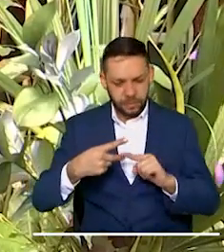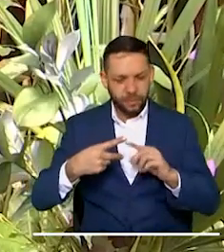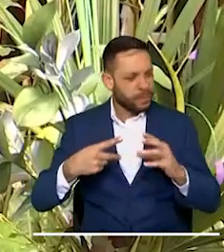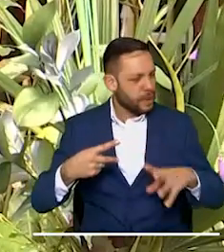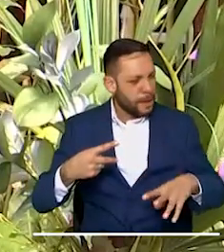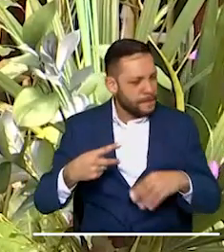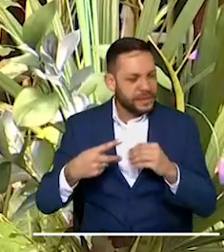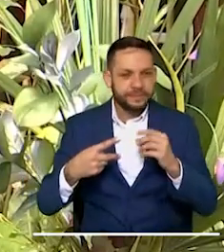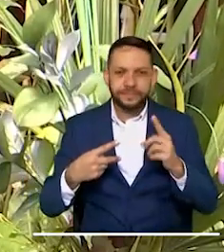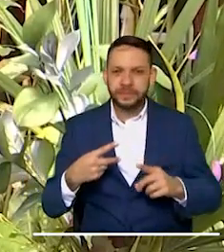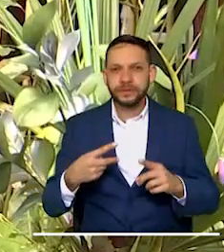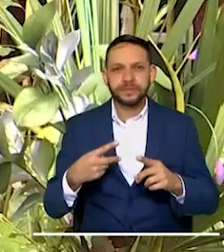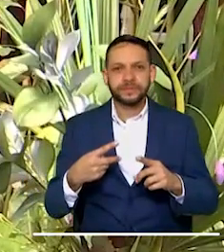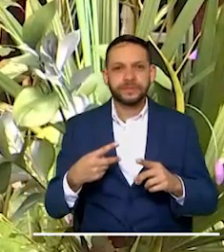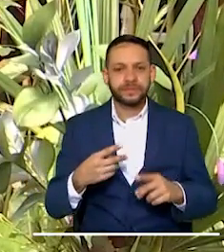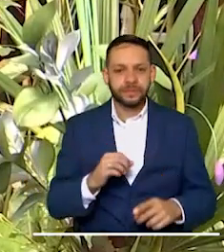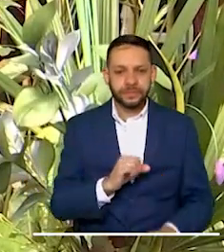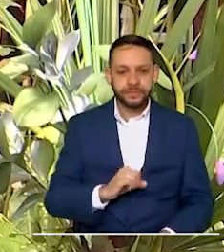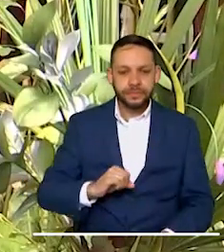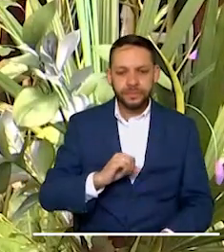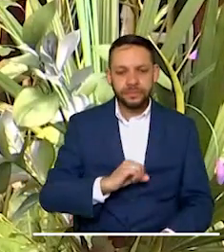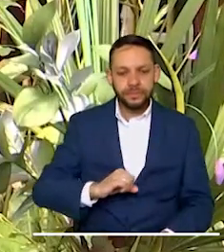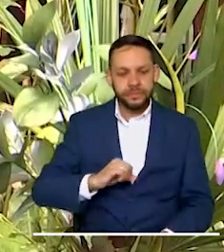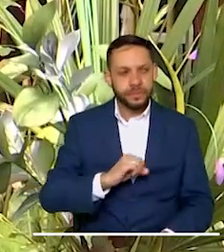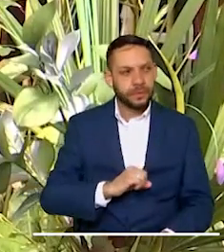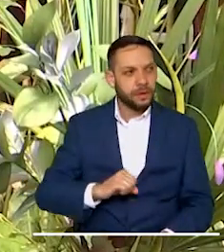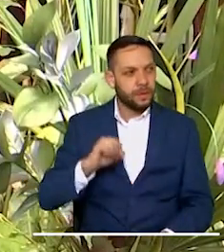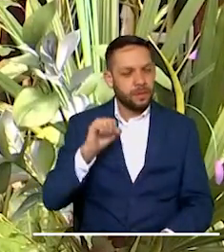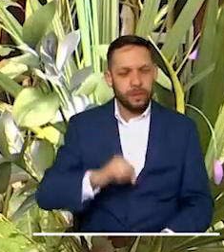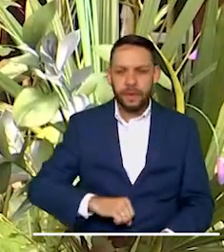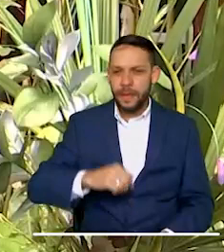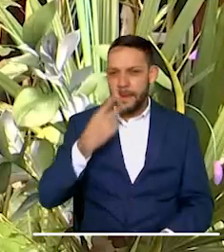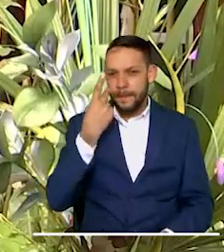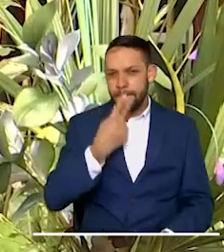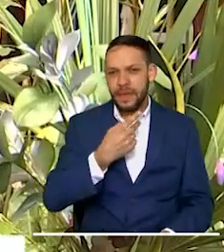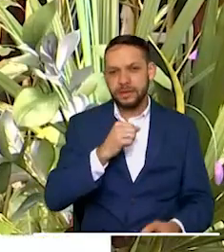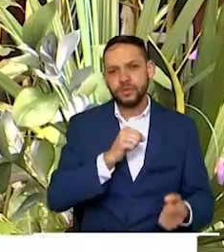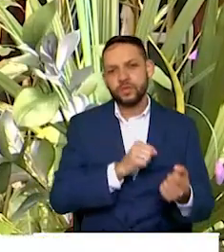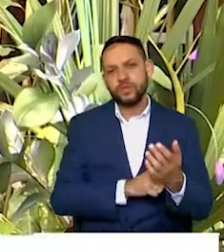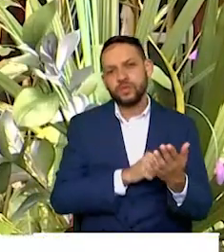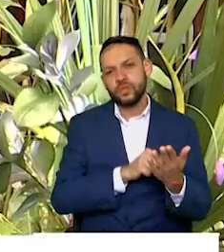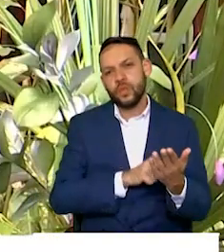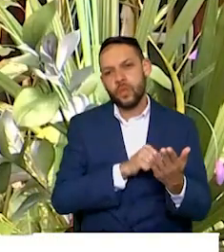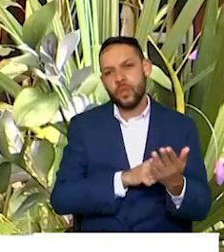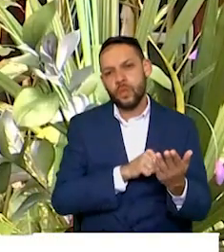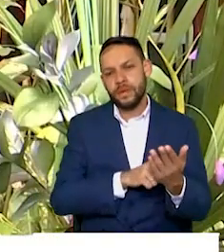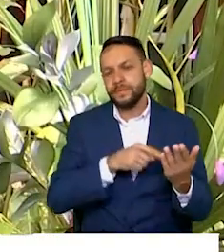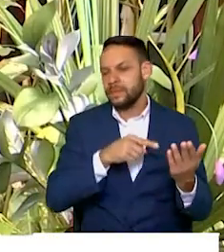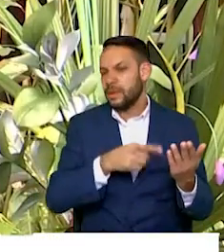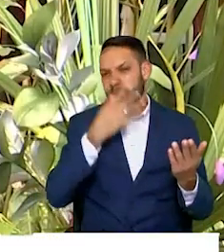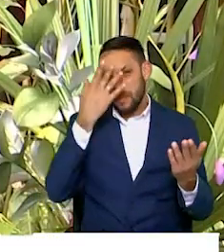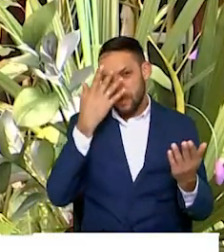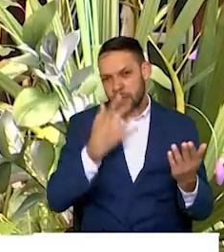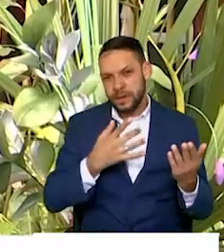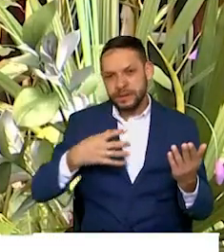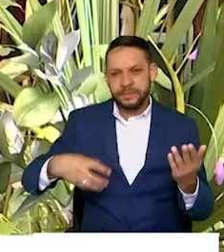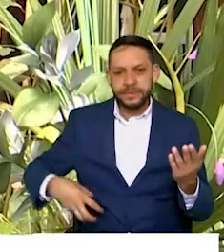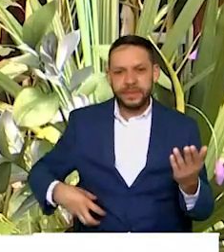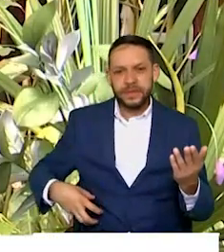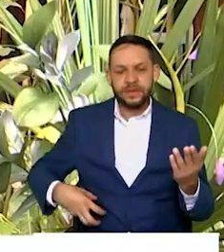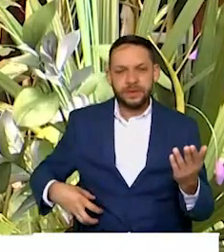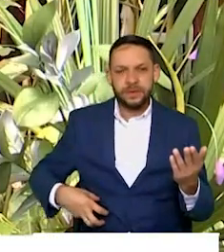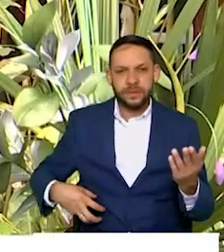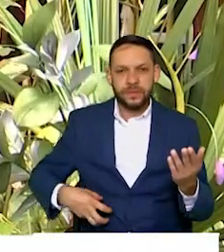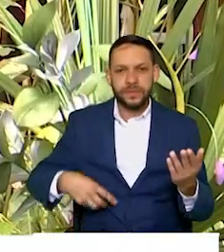que por excelencia la ecografía siempre va a poder verlo cómo se encuentran estructuralmente, son los riñones.